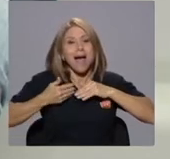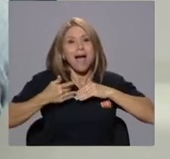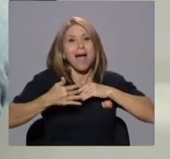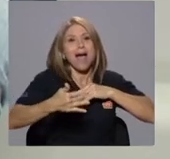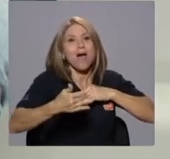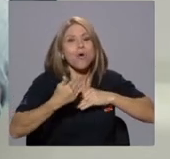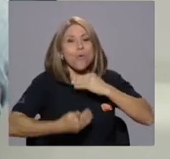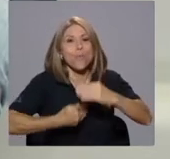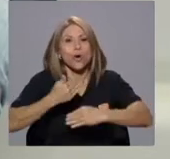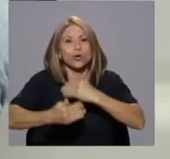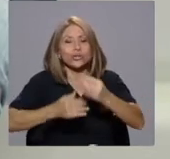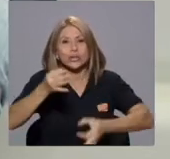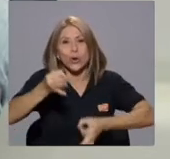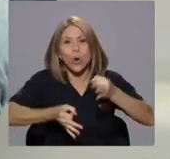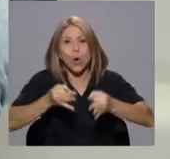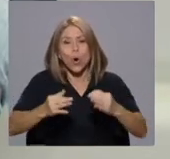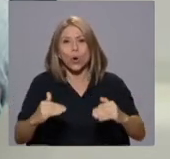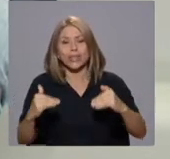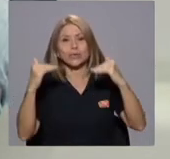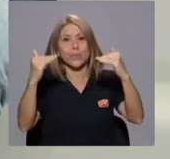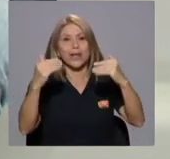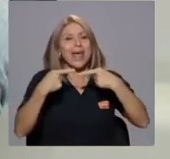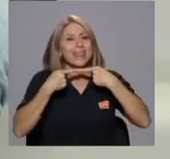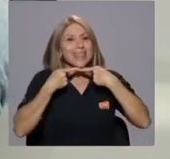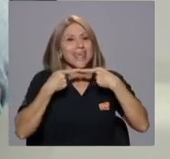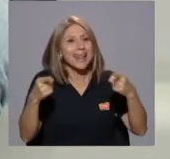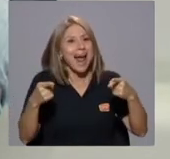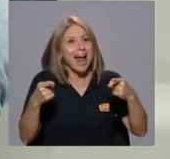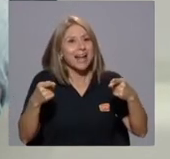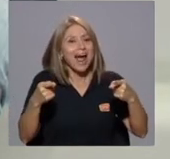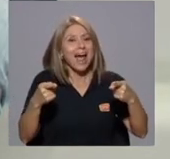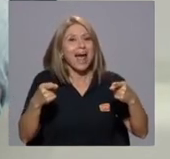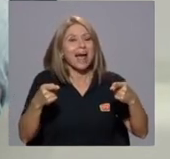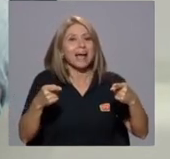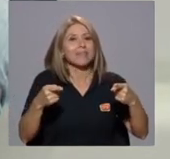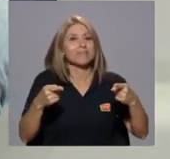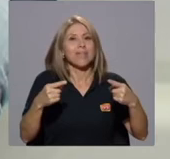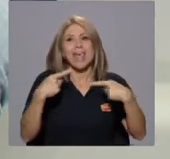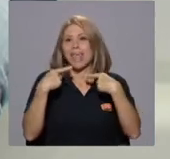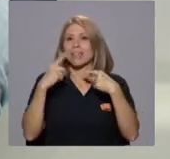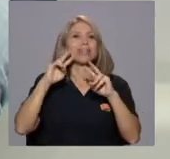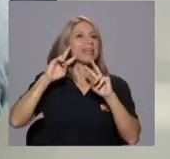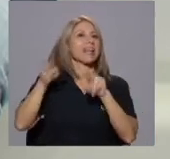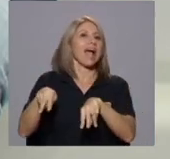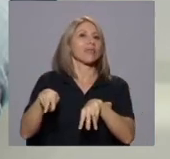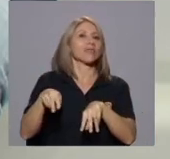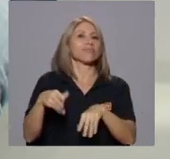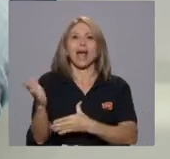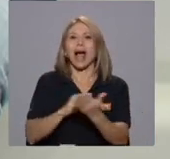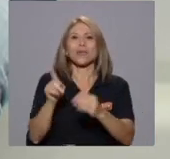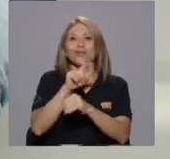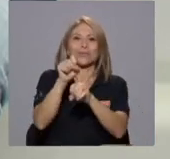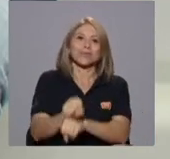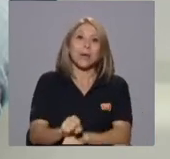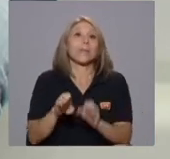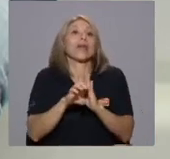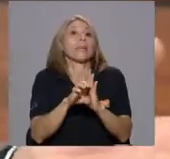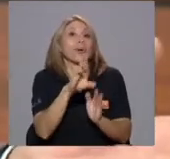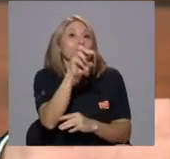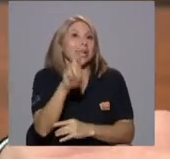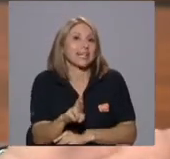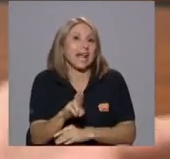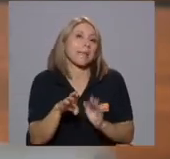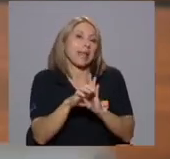la Corte Suprema de Justicia declara en desacato, algo inusual, es como que, y póngalo en Costa Rica, como que la Corte Suprema de